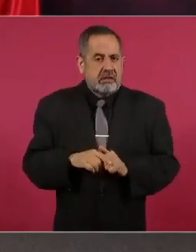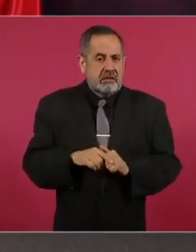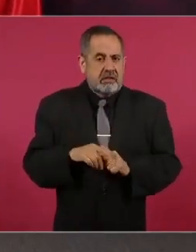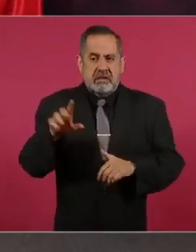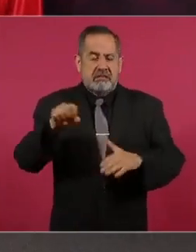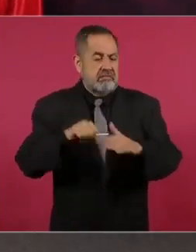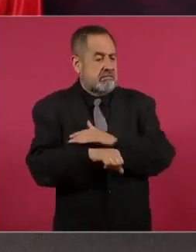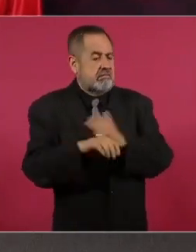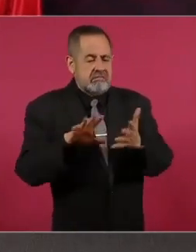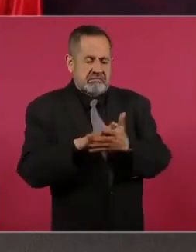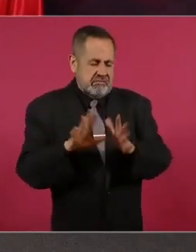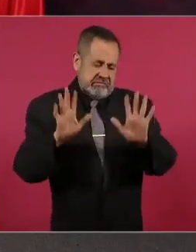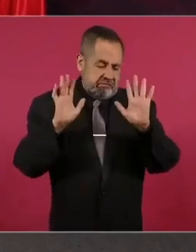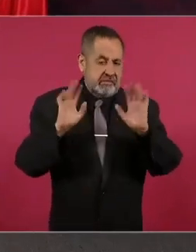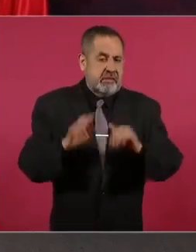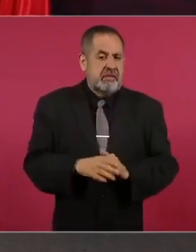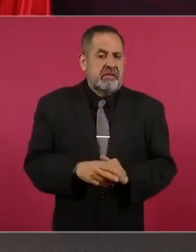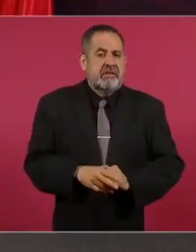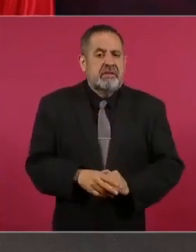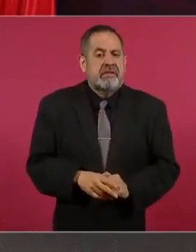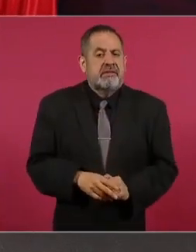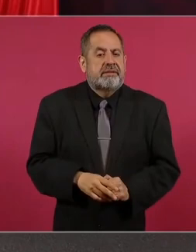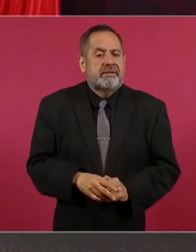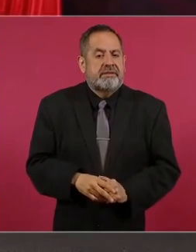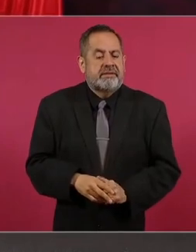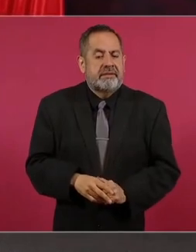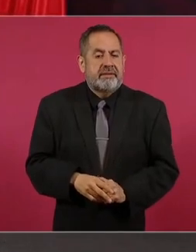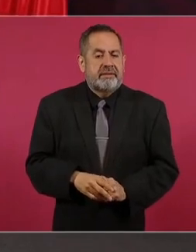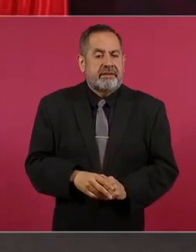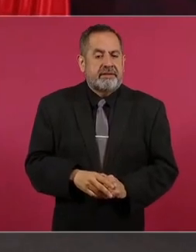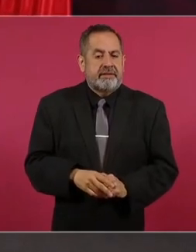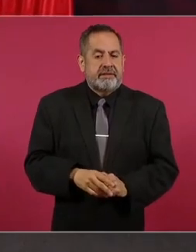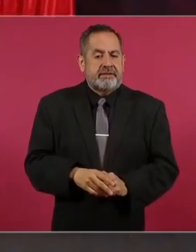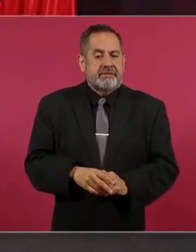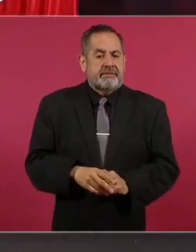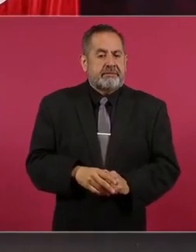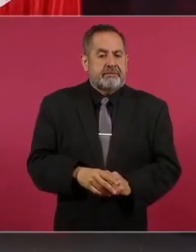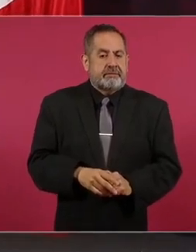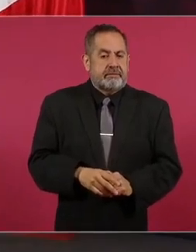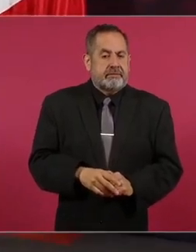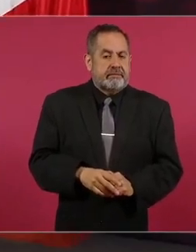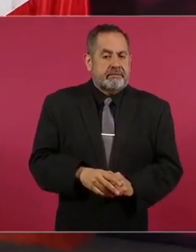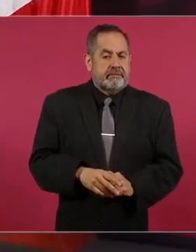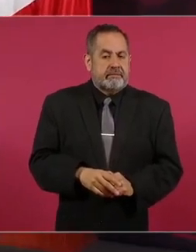prisión, cosa que no es, digamos, del orden